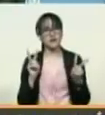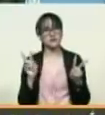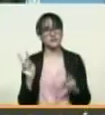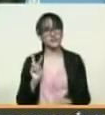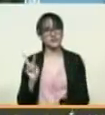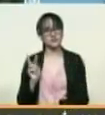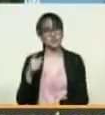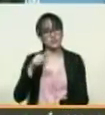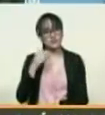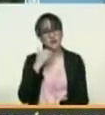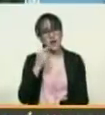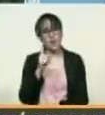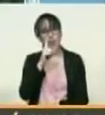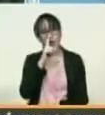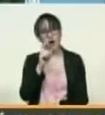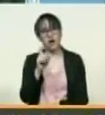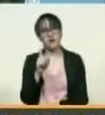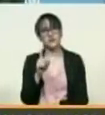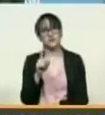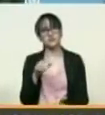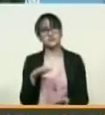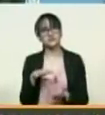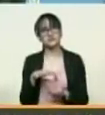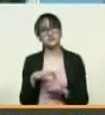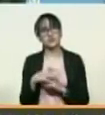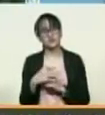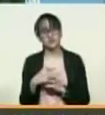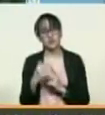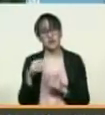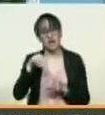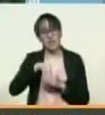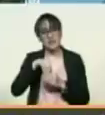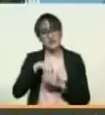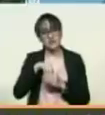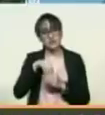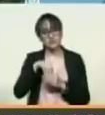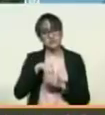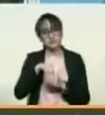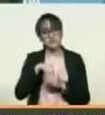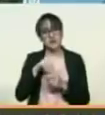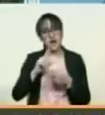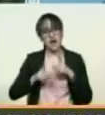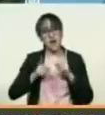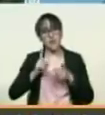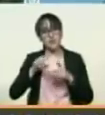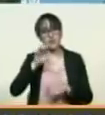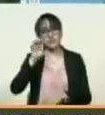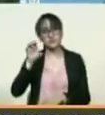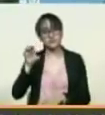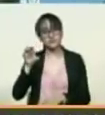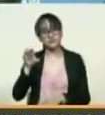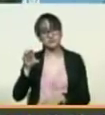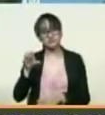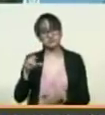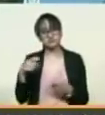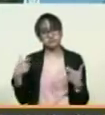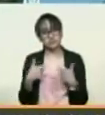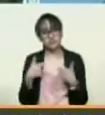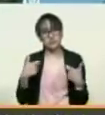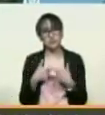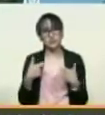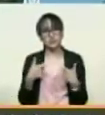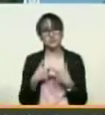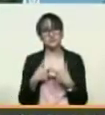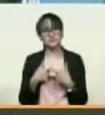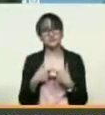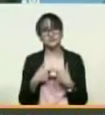ustedes que hace un año nos encontramos en una situación de convulsión interna en algunas ciudades del país que fue maxificada